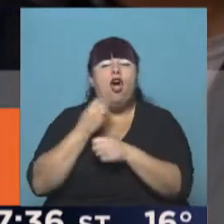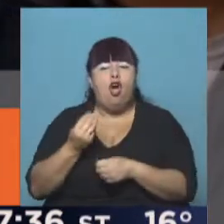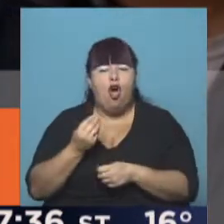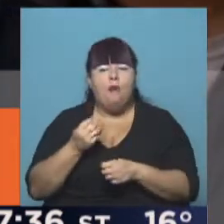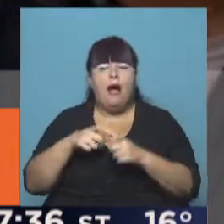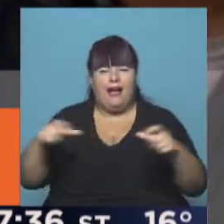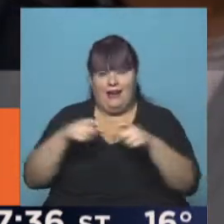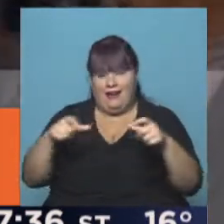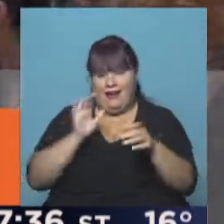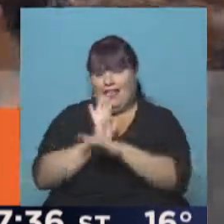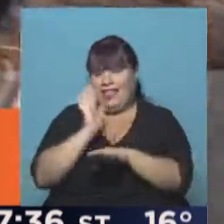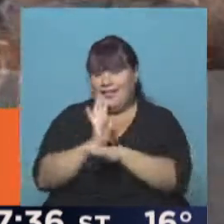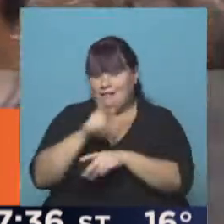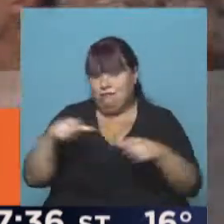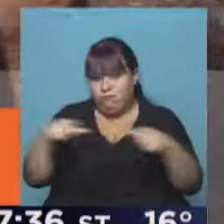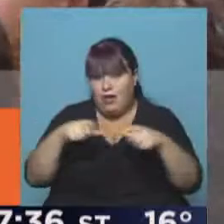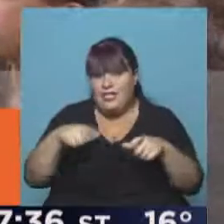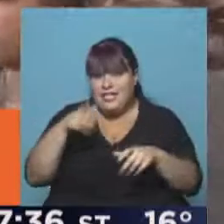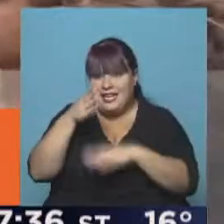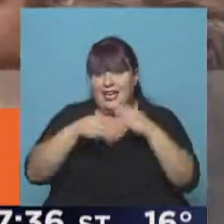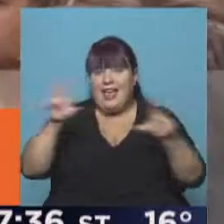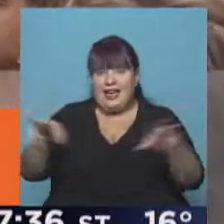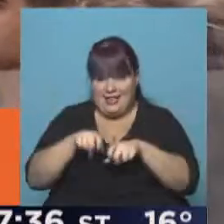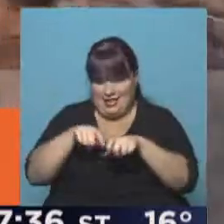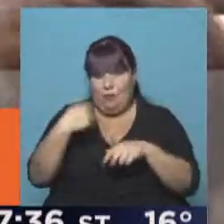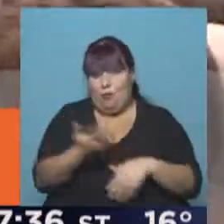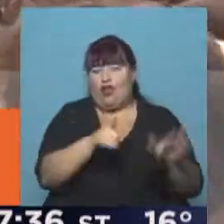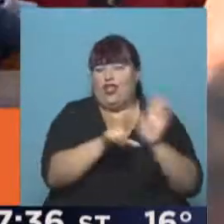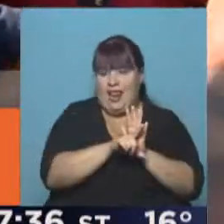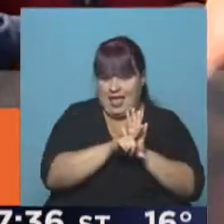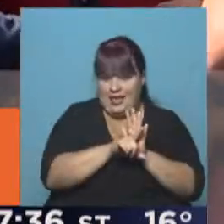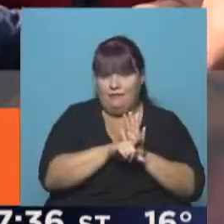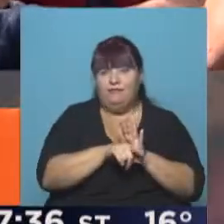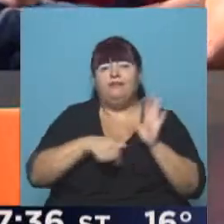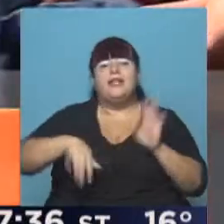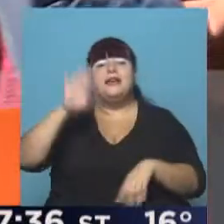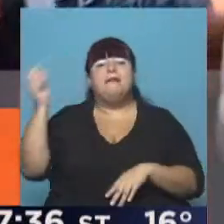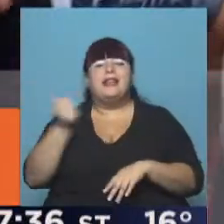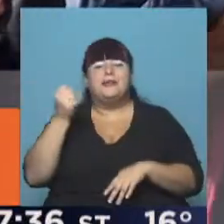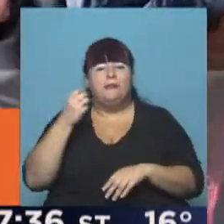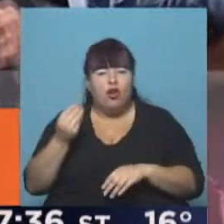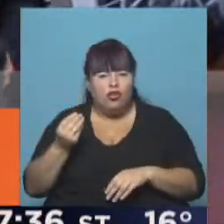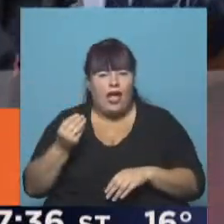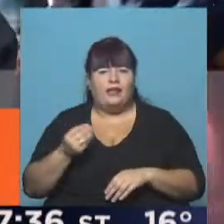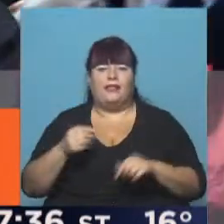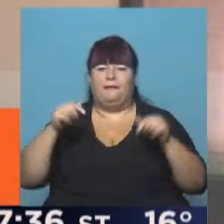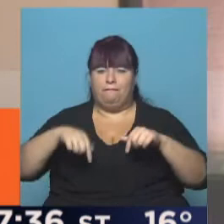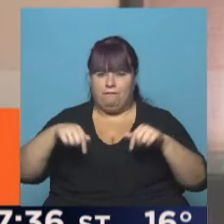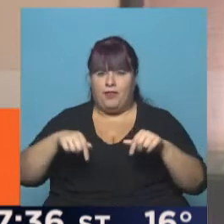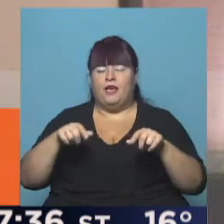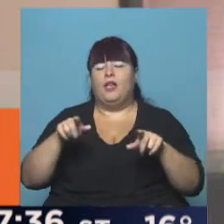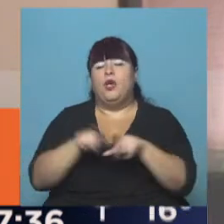la plata que genera el cine, que produce el cine, por eso está la ley. Lo más importante de todo esto es que acá, como